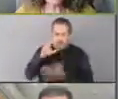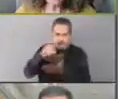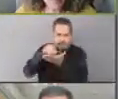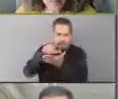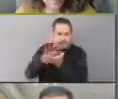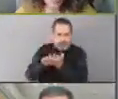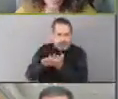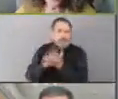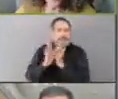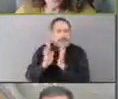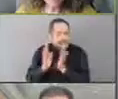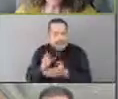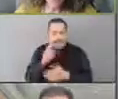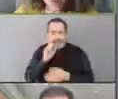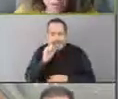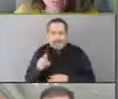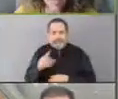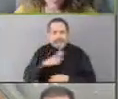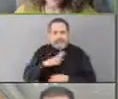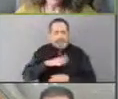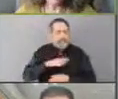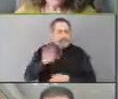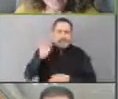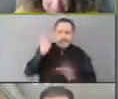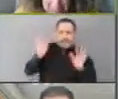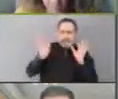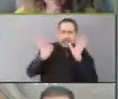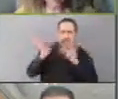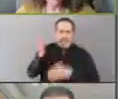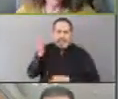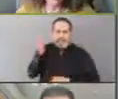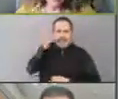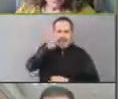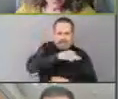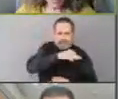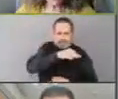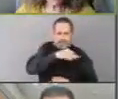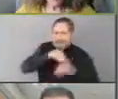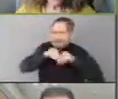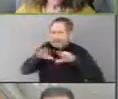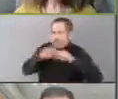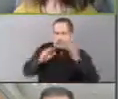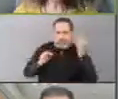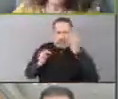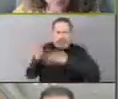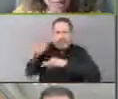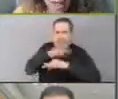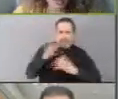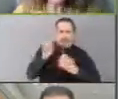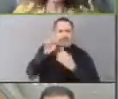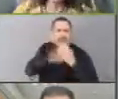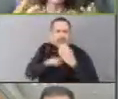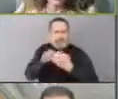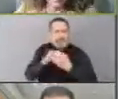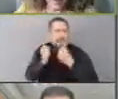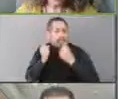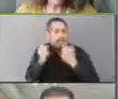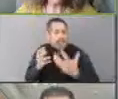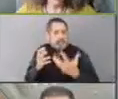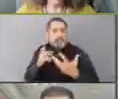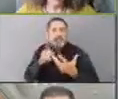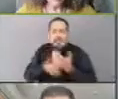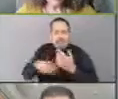ya estableció que también hay una infodemia masiva, es decir, hay una